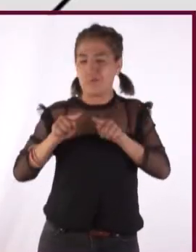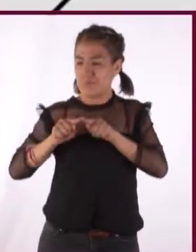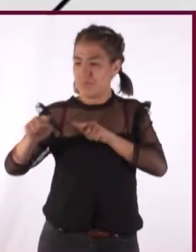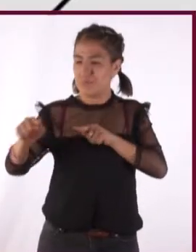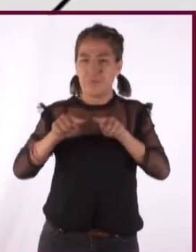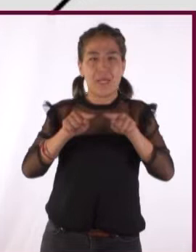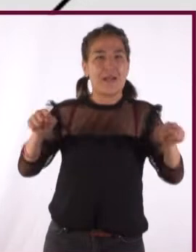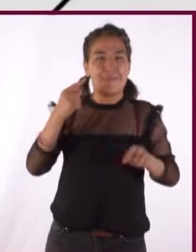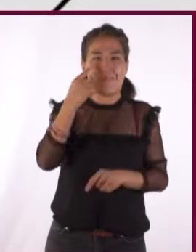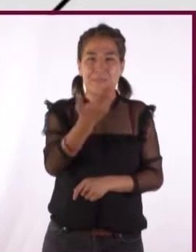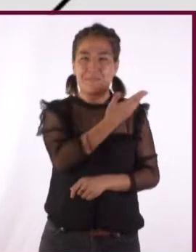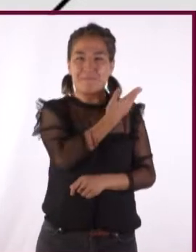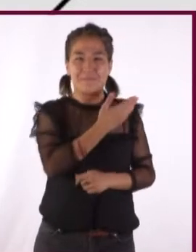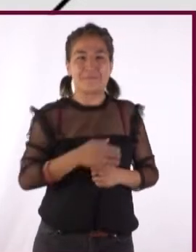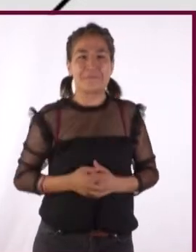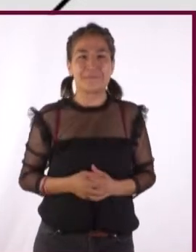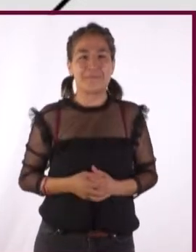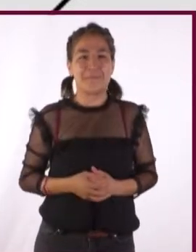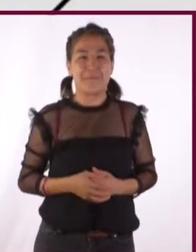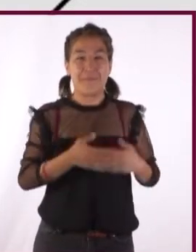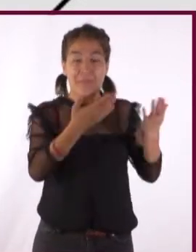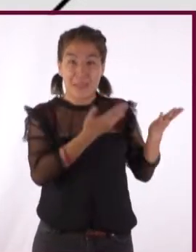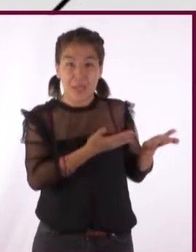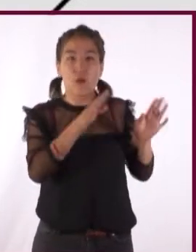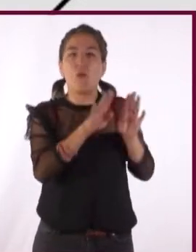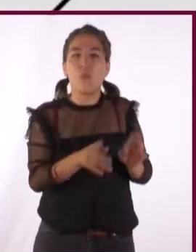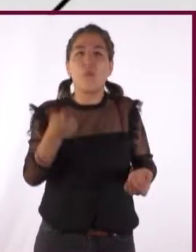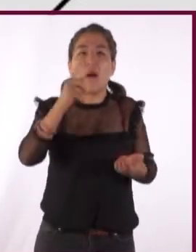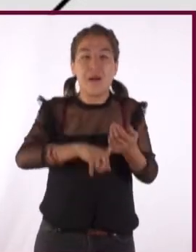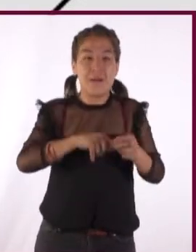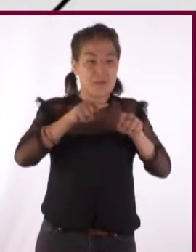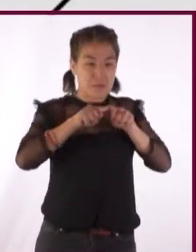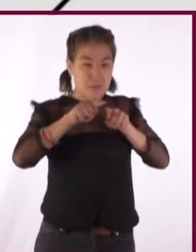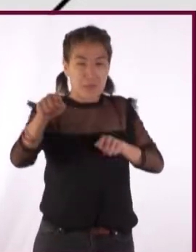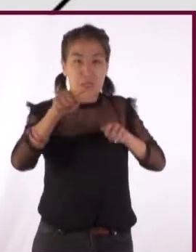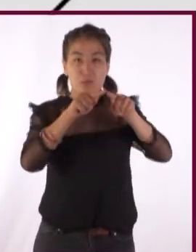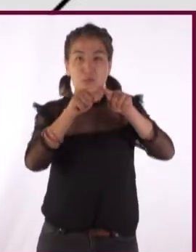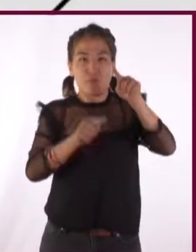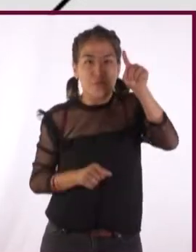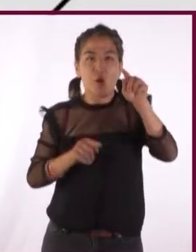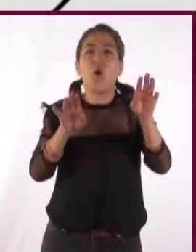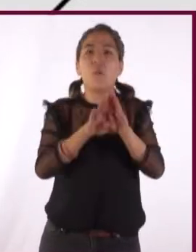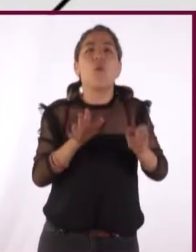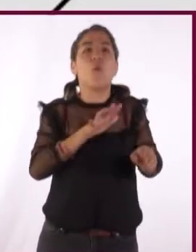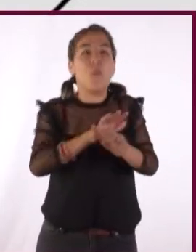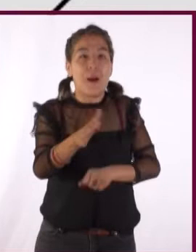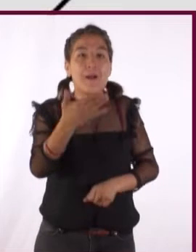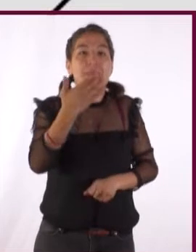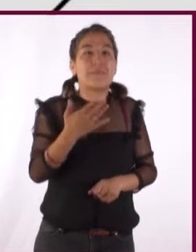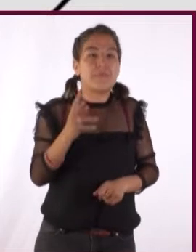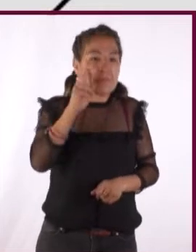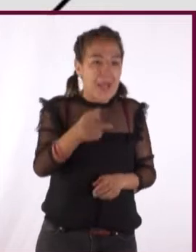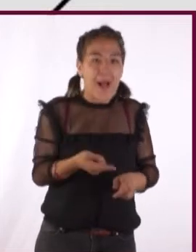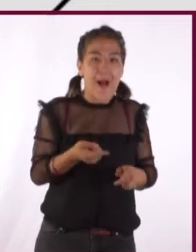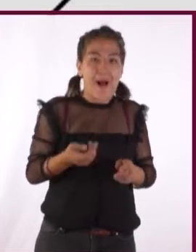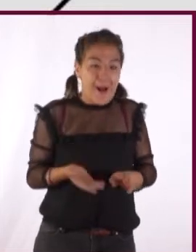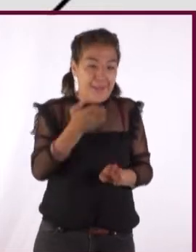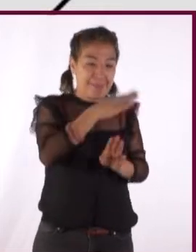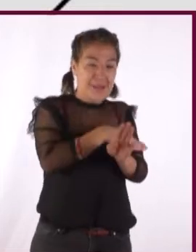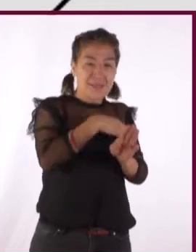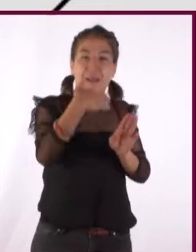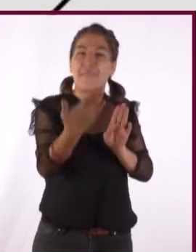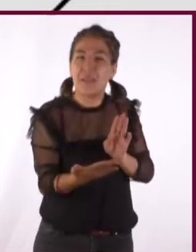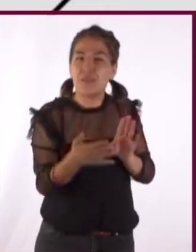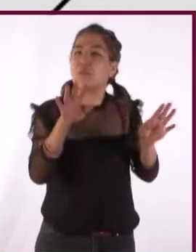líneas paralelas en la representación gráfica. Cuando se cruzan dos líneas, la imagen no muestra cuál está enfrente y cuál está detrás.